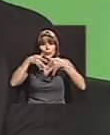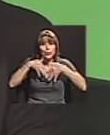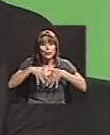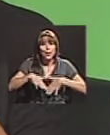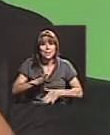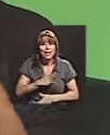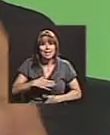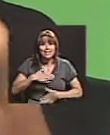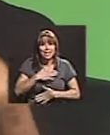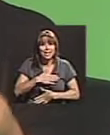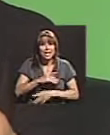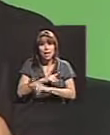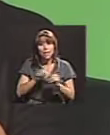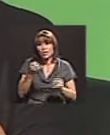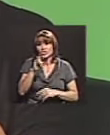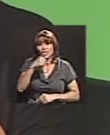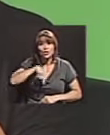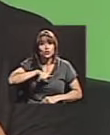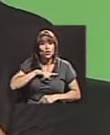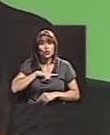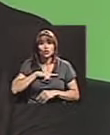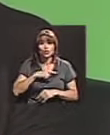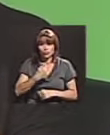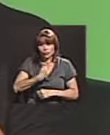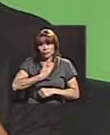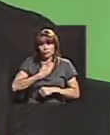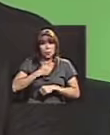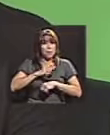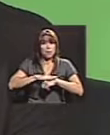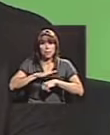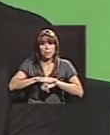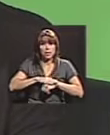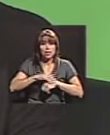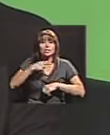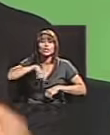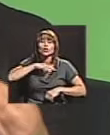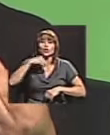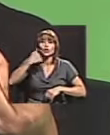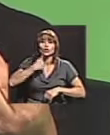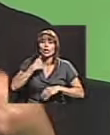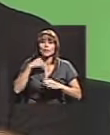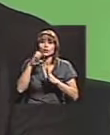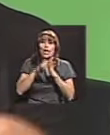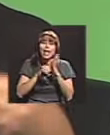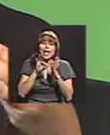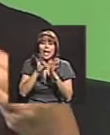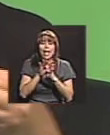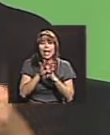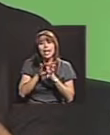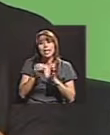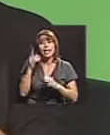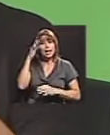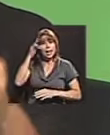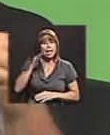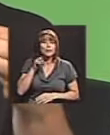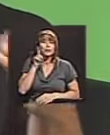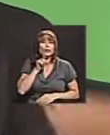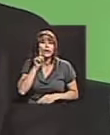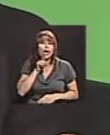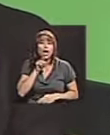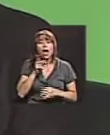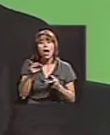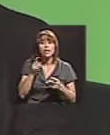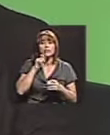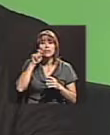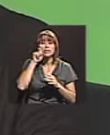trabajamos no nos damos permiso Y tenemos prejuicios y tenemos el mito de que la sexualidad solo es